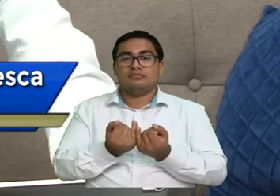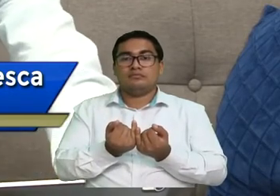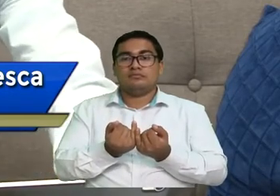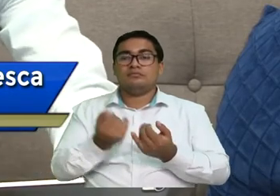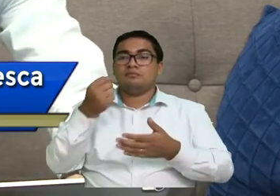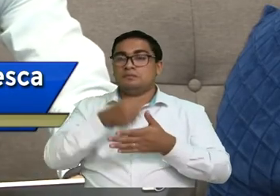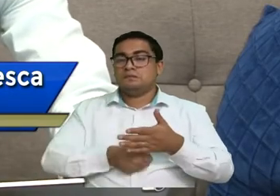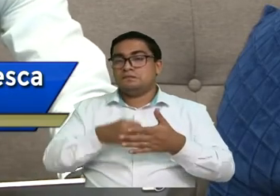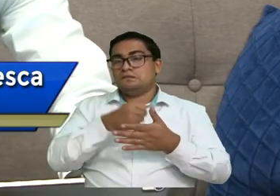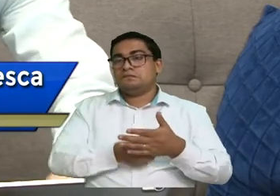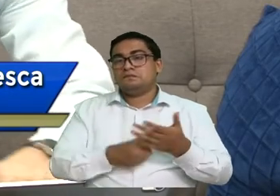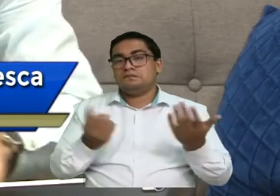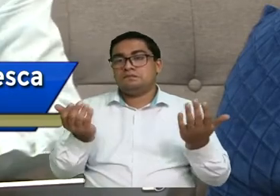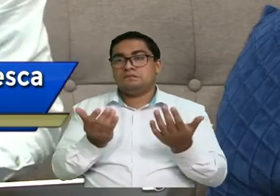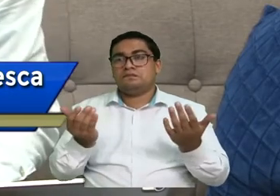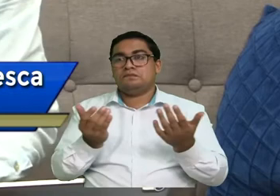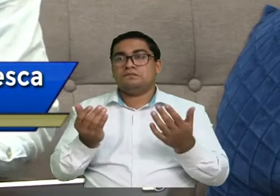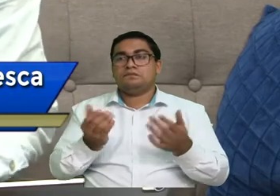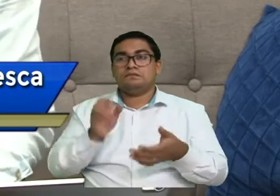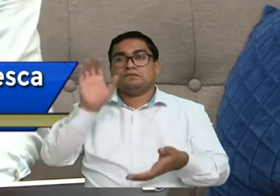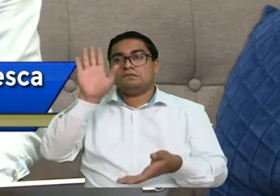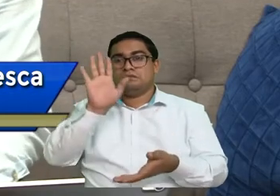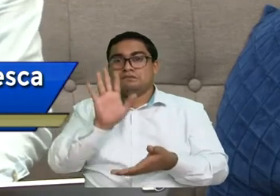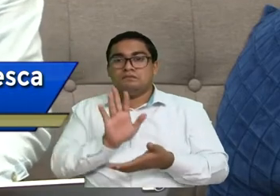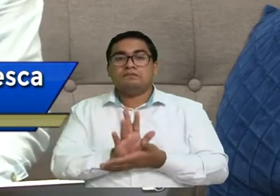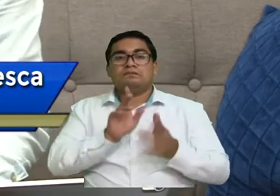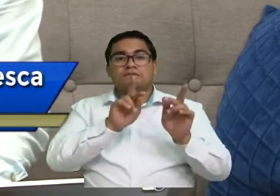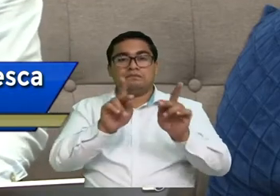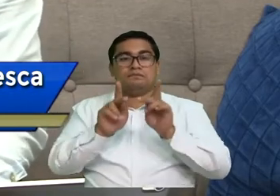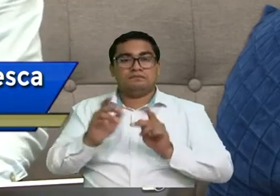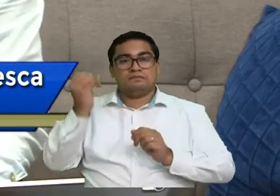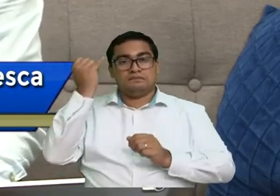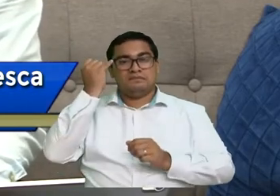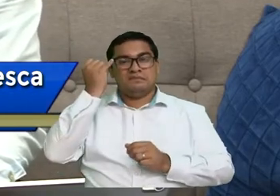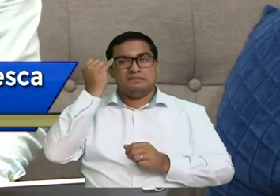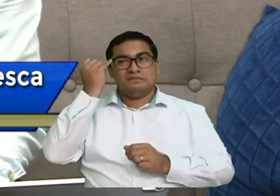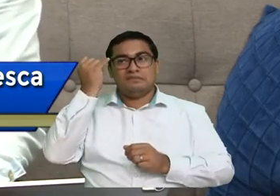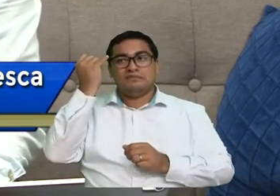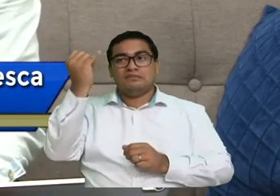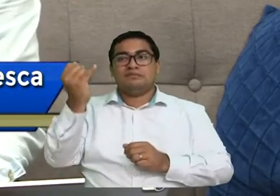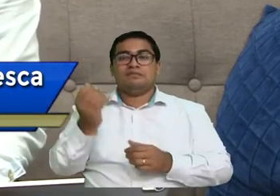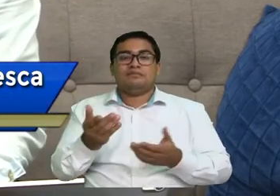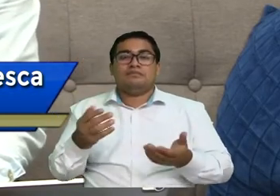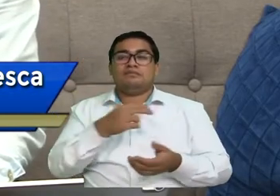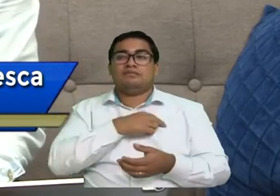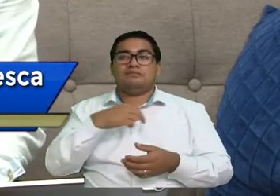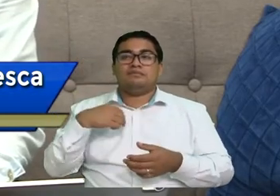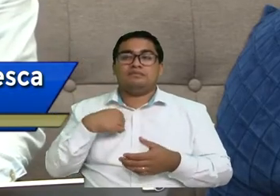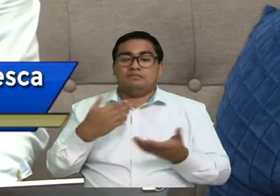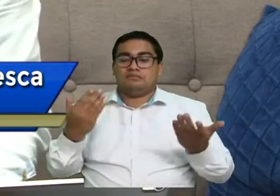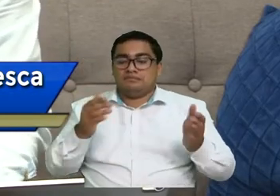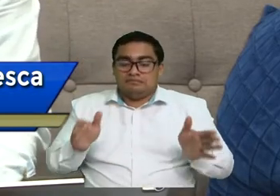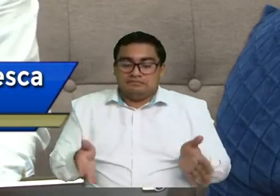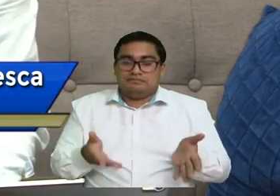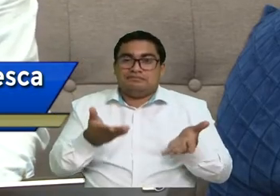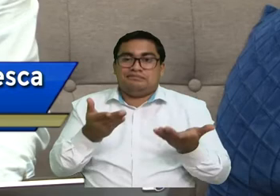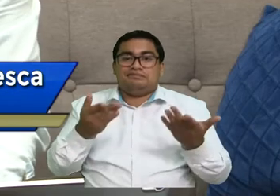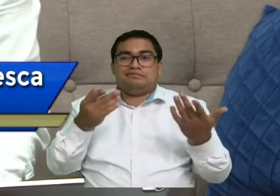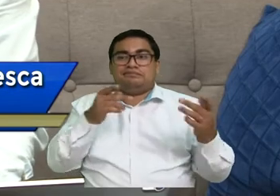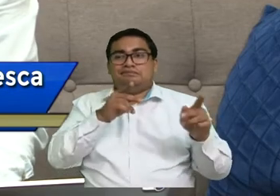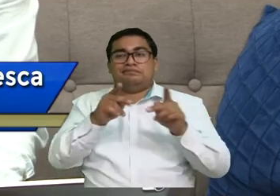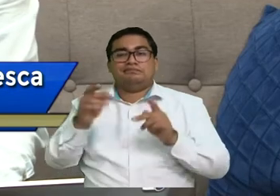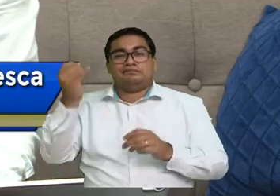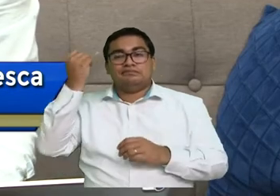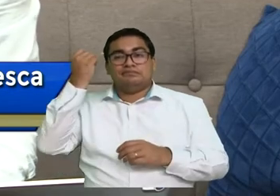esos esfuerzos, ese espíritu emprendedor, donde estamos impulsando ese emprendedurismo,